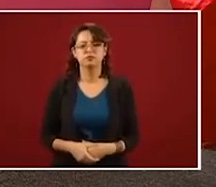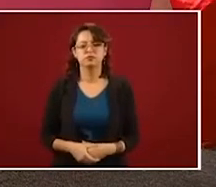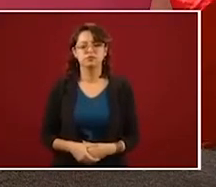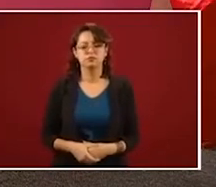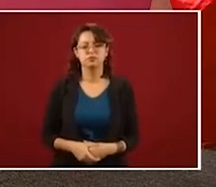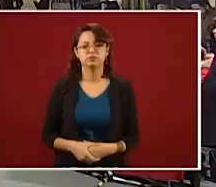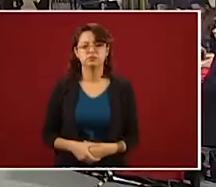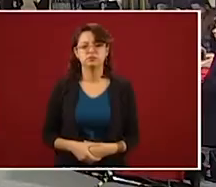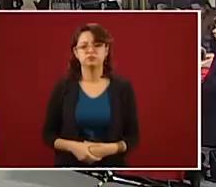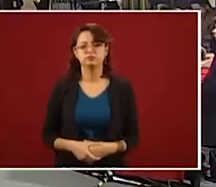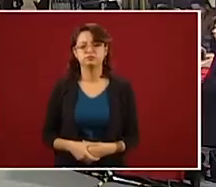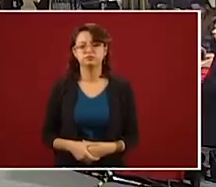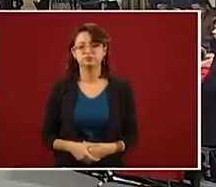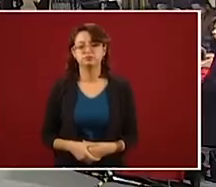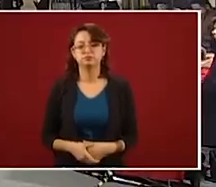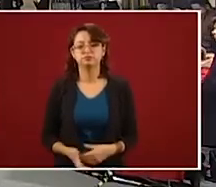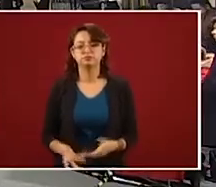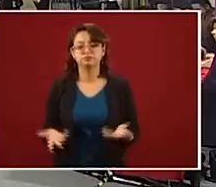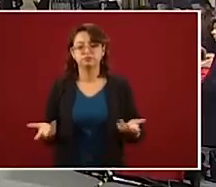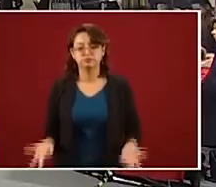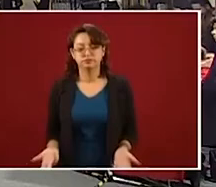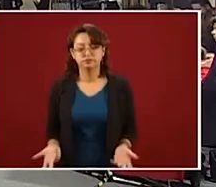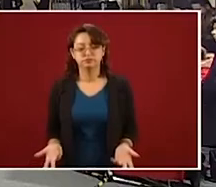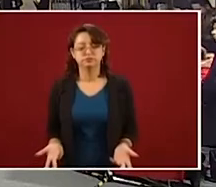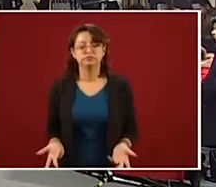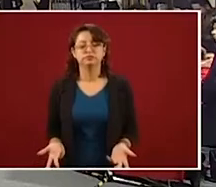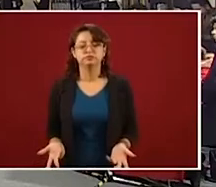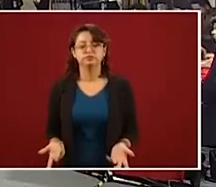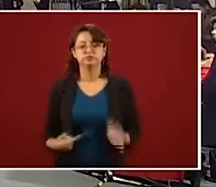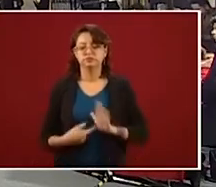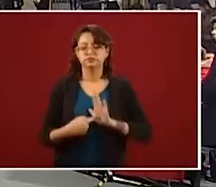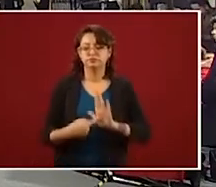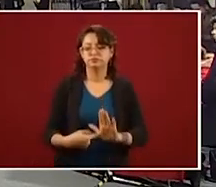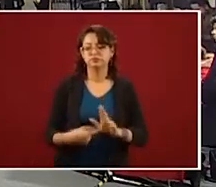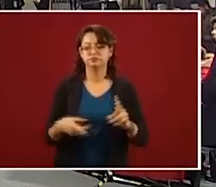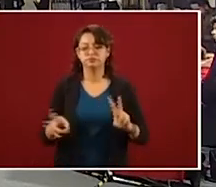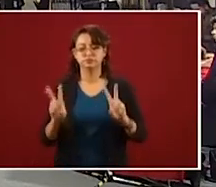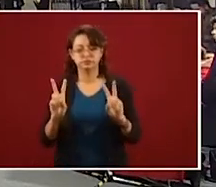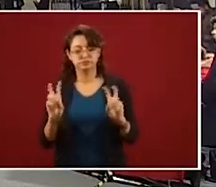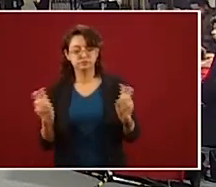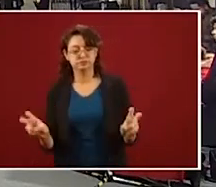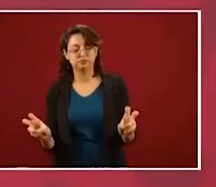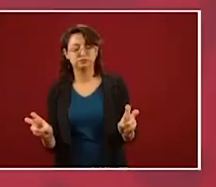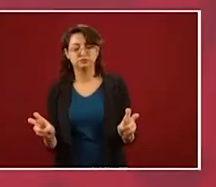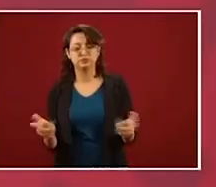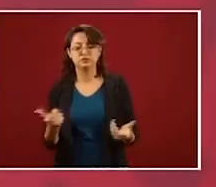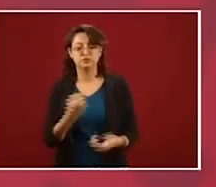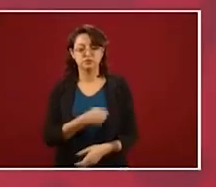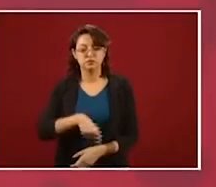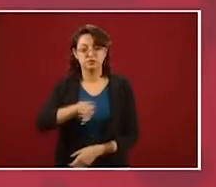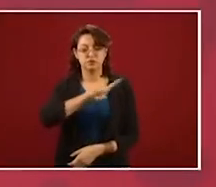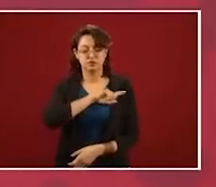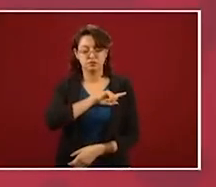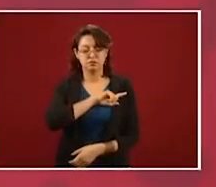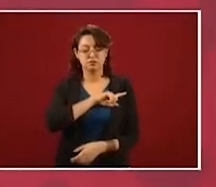después de eso, después de que nos expongan sobre el tema de salud,